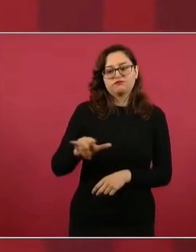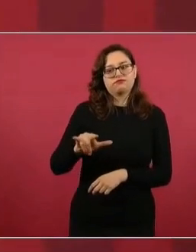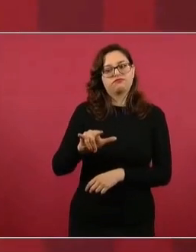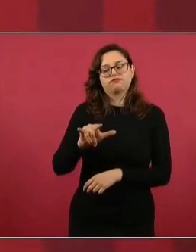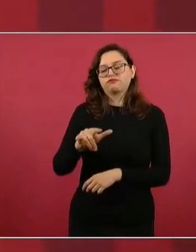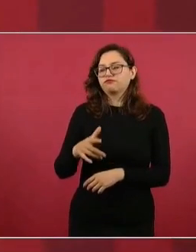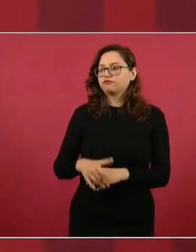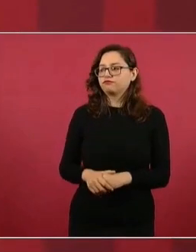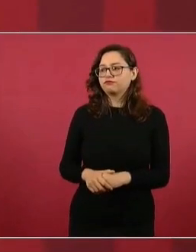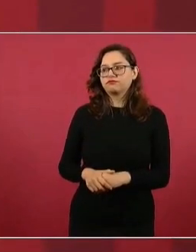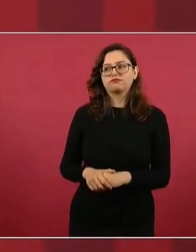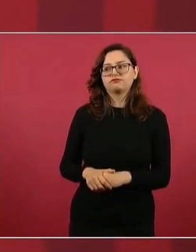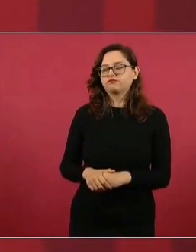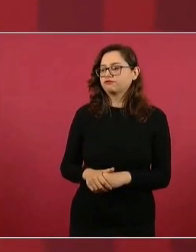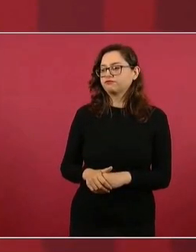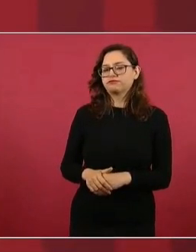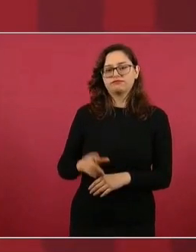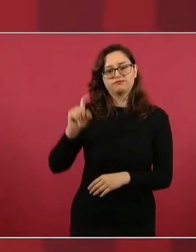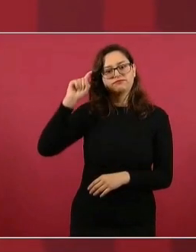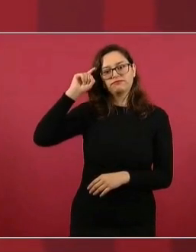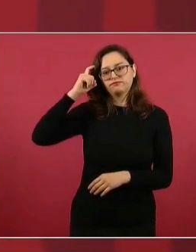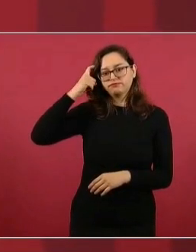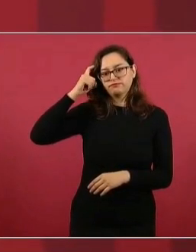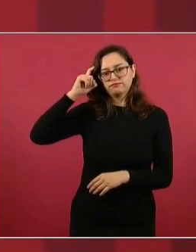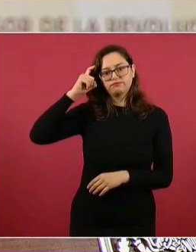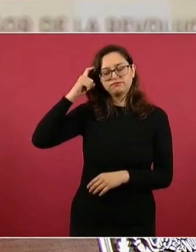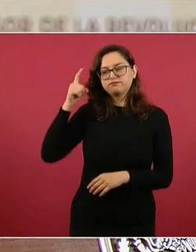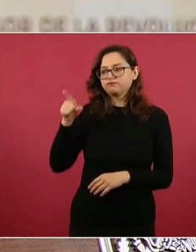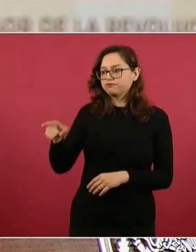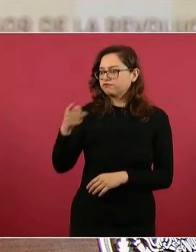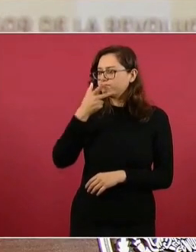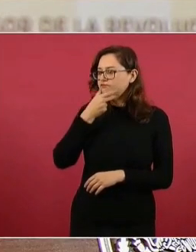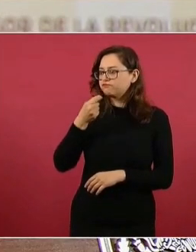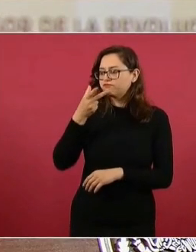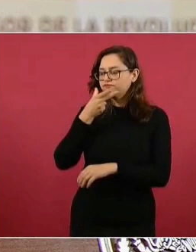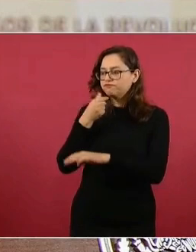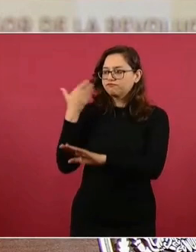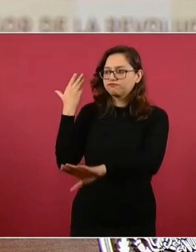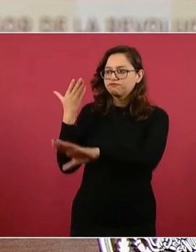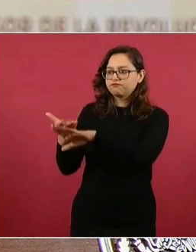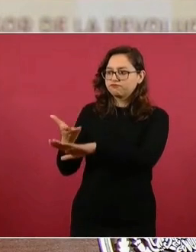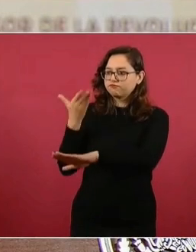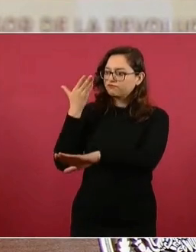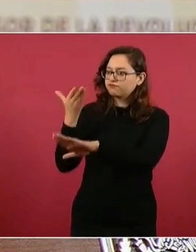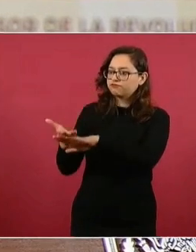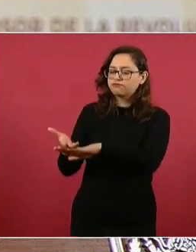ayudante, porque